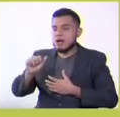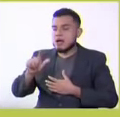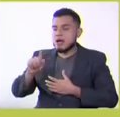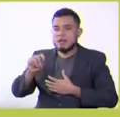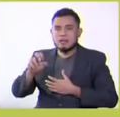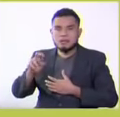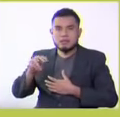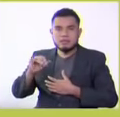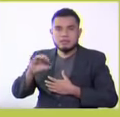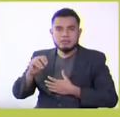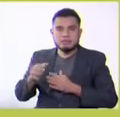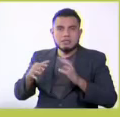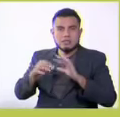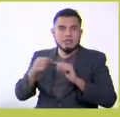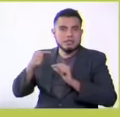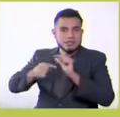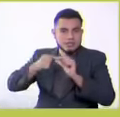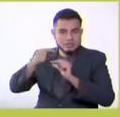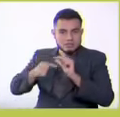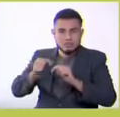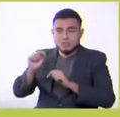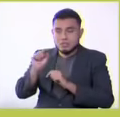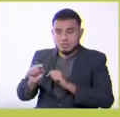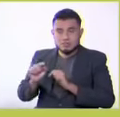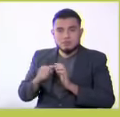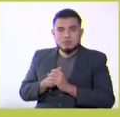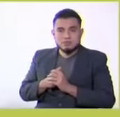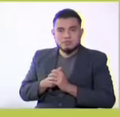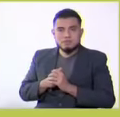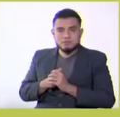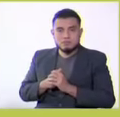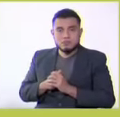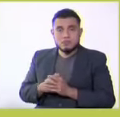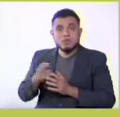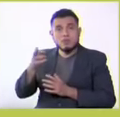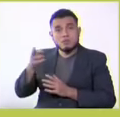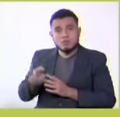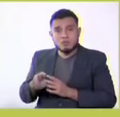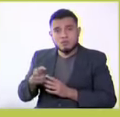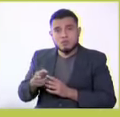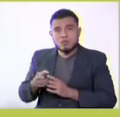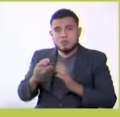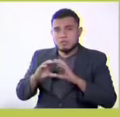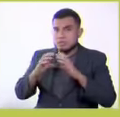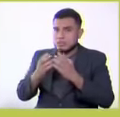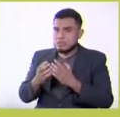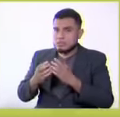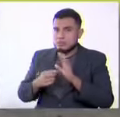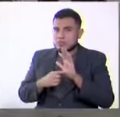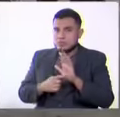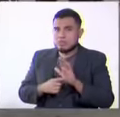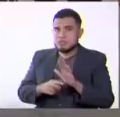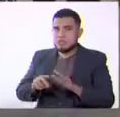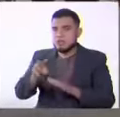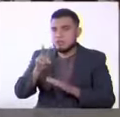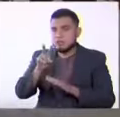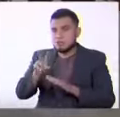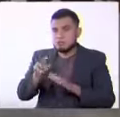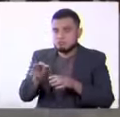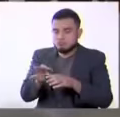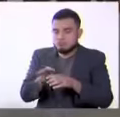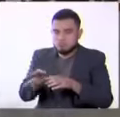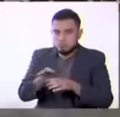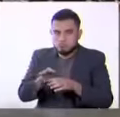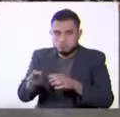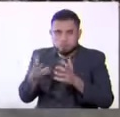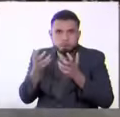de generaciones. Esta ocurre cuando la misma especie presenta 2 estadios multicelulares